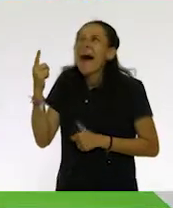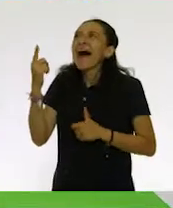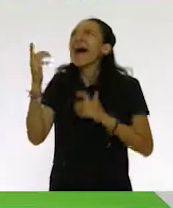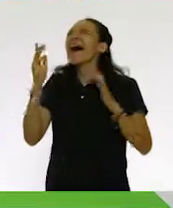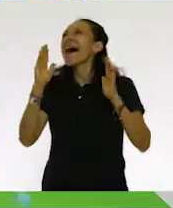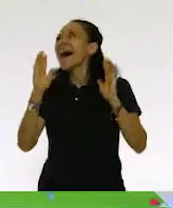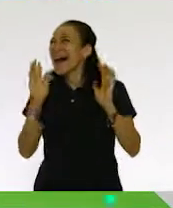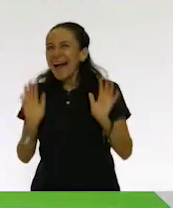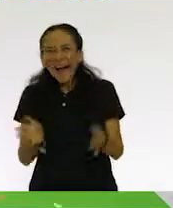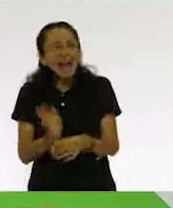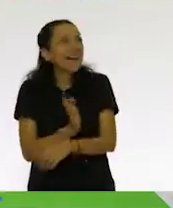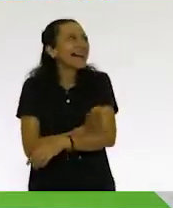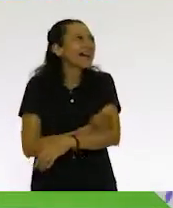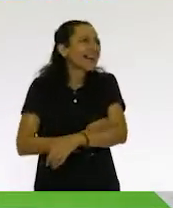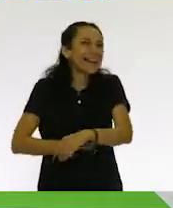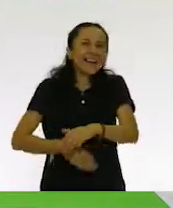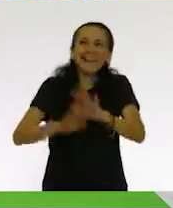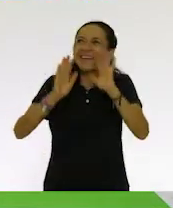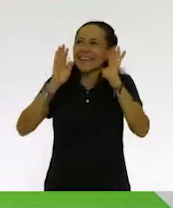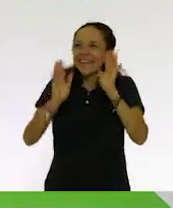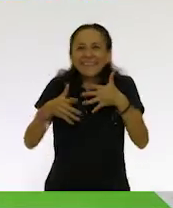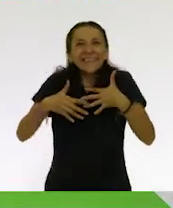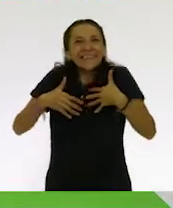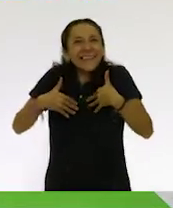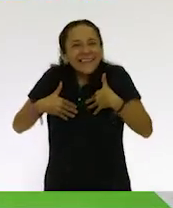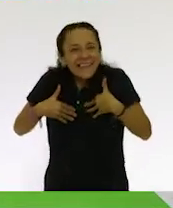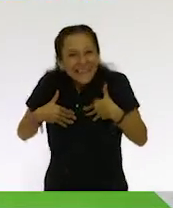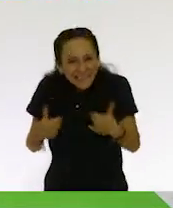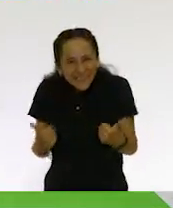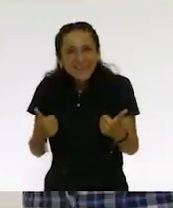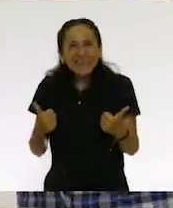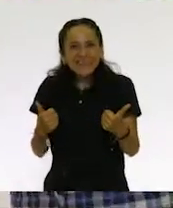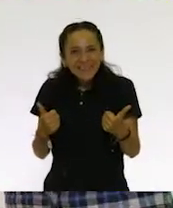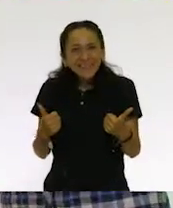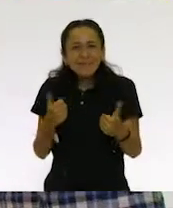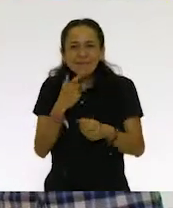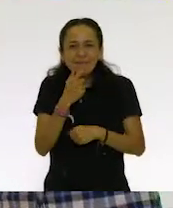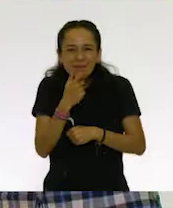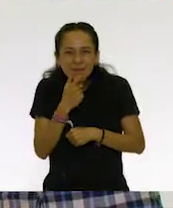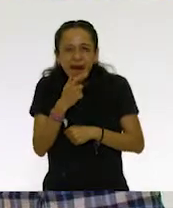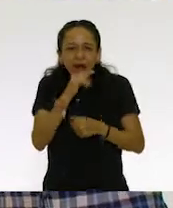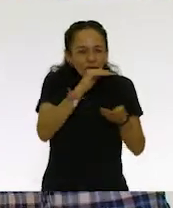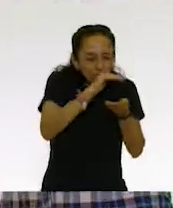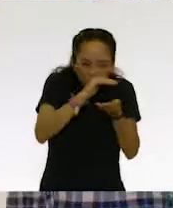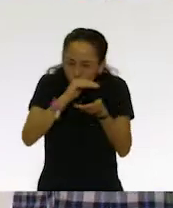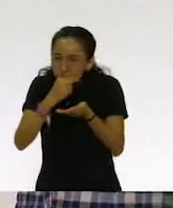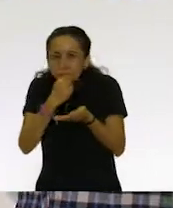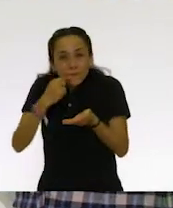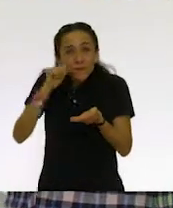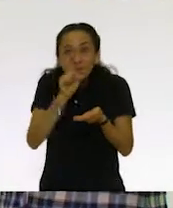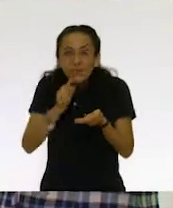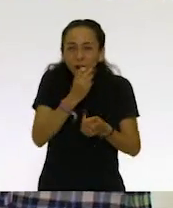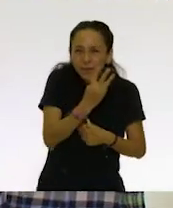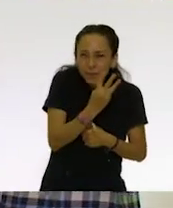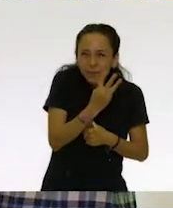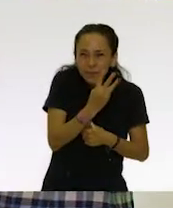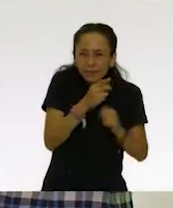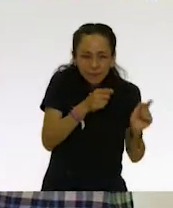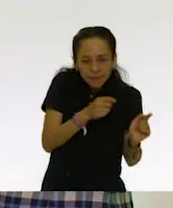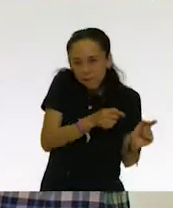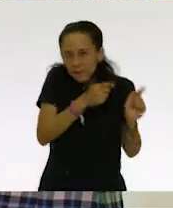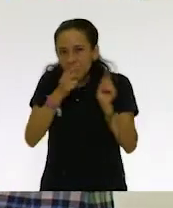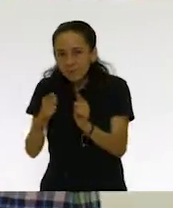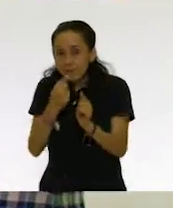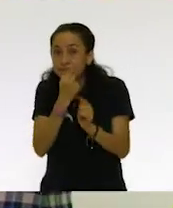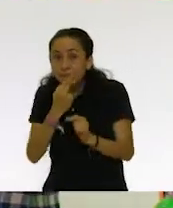¡Ya entendí! ¡Ya entendí! Es que aquí hay tres hojaritas, y aquí hay otras tres